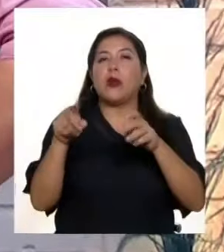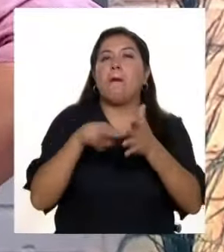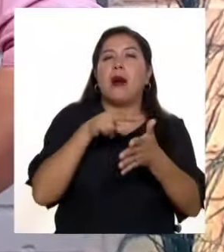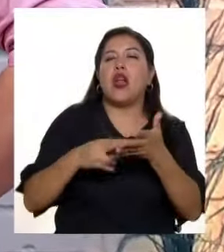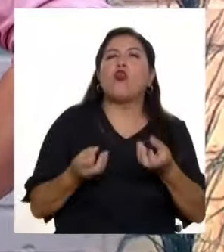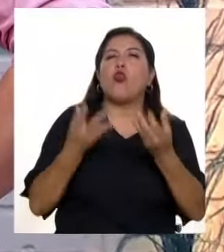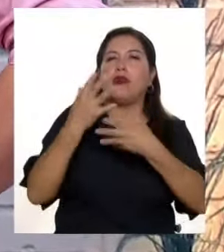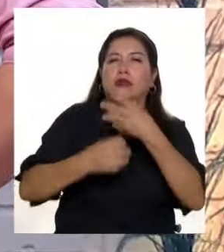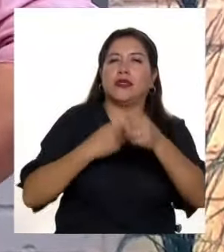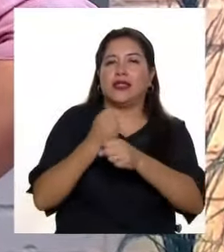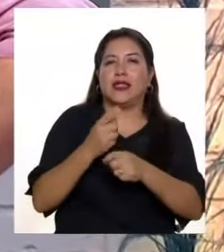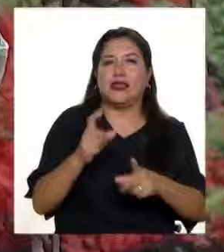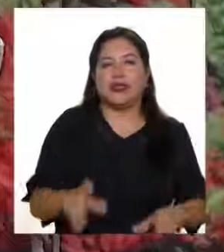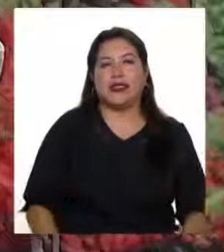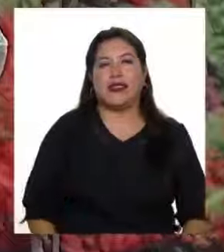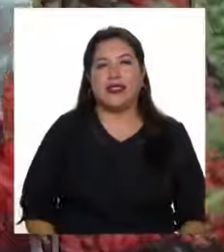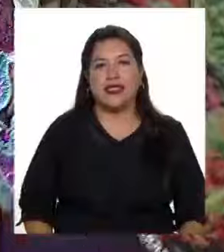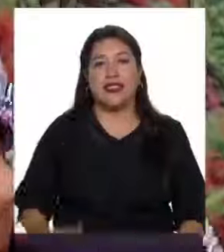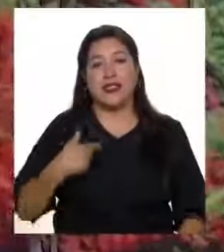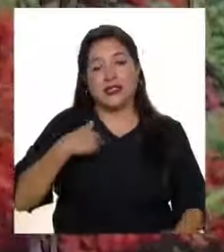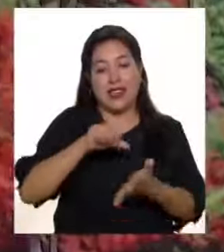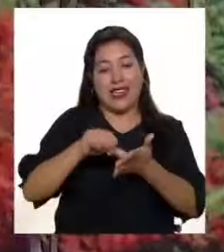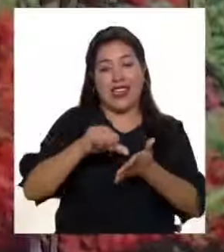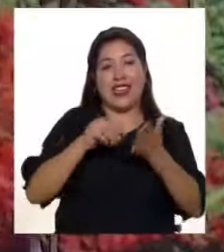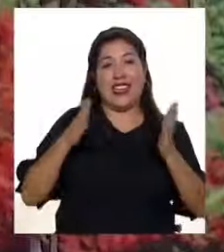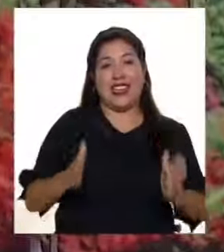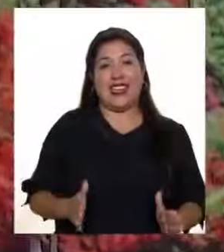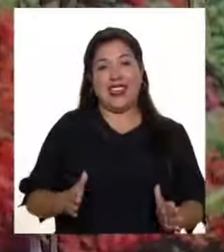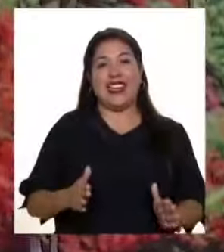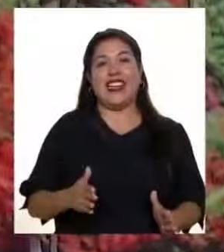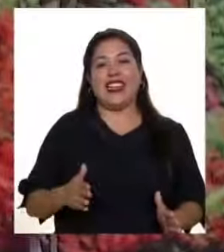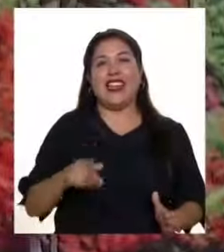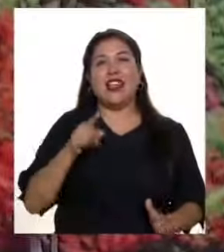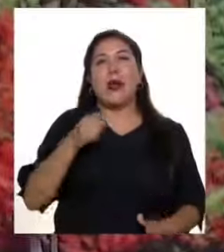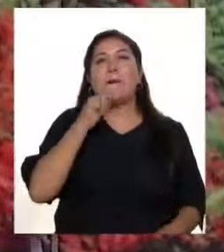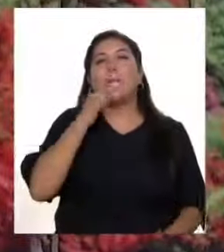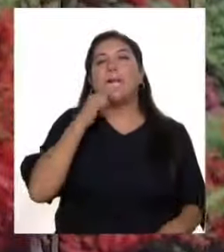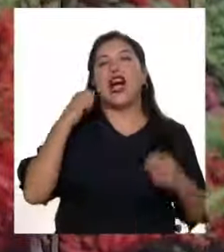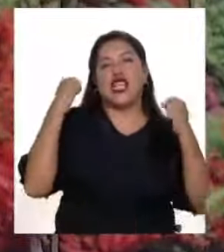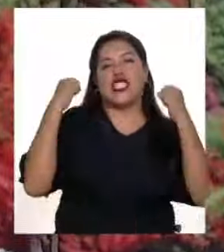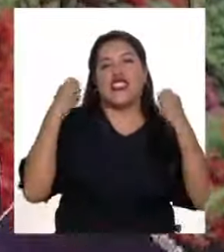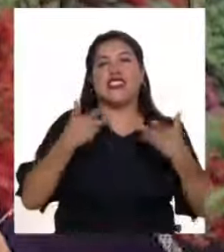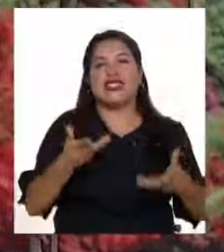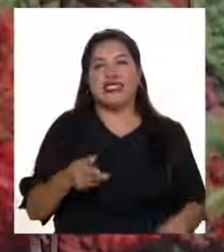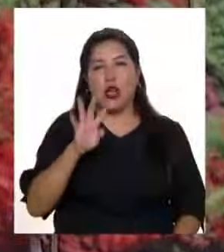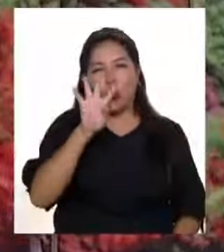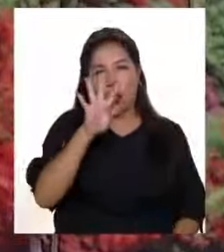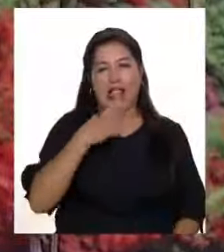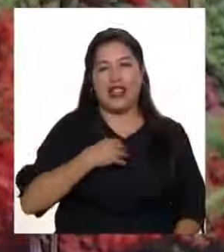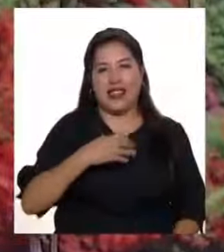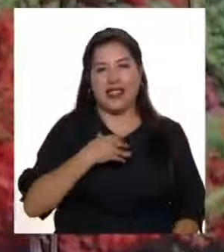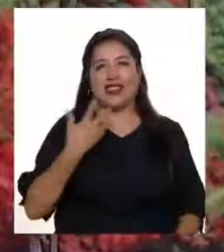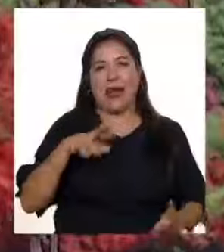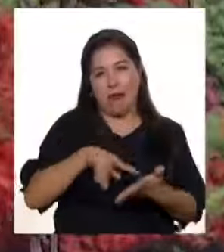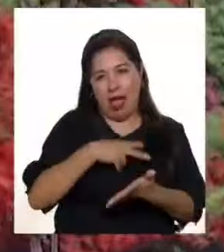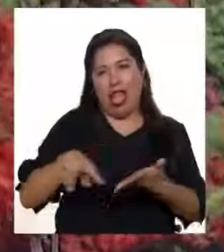bailando? Como nosotras, como artistas, o como Machita Mujer Caporal. No, como Machita. 4 años. Nosotras ya...